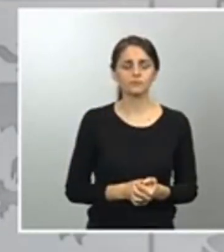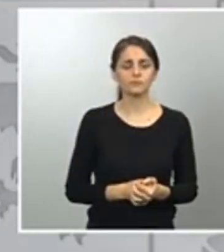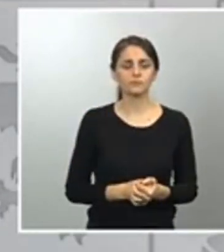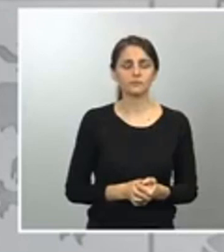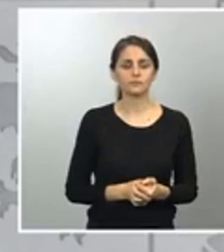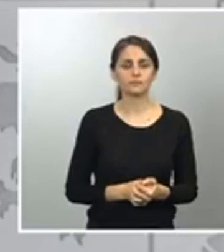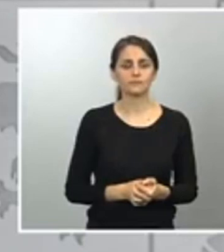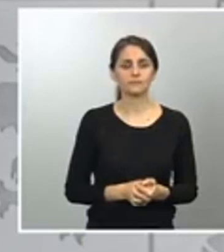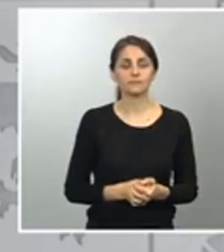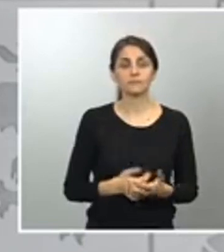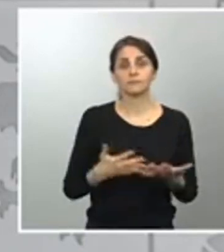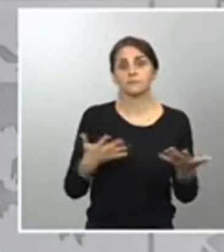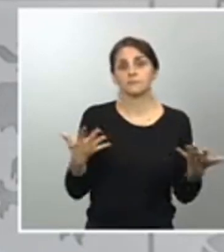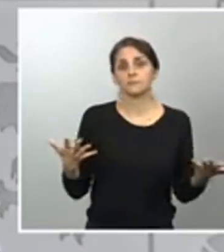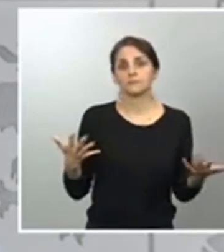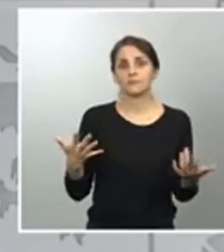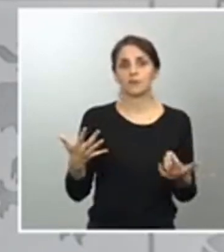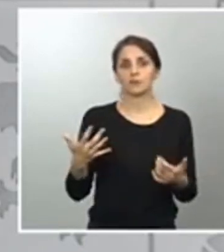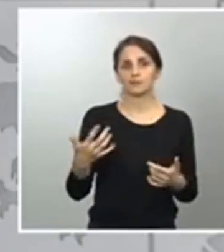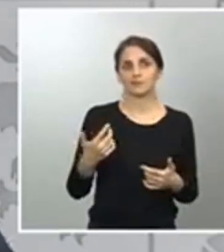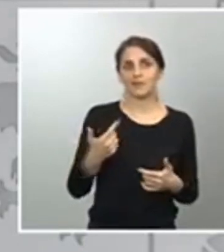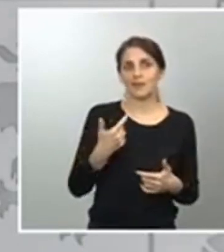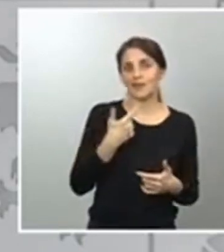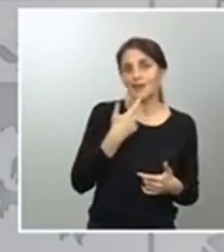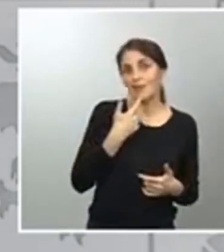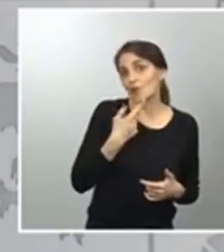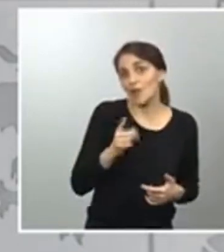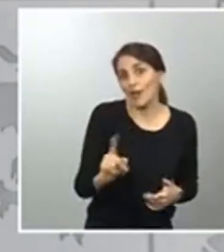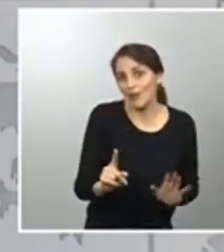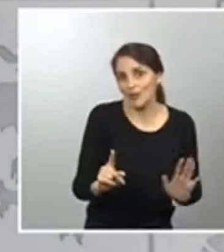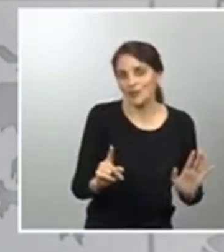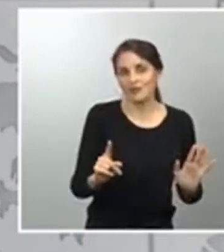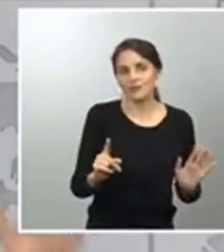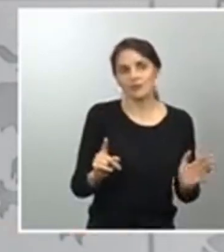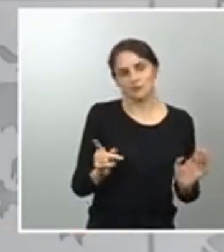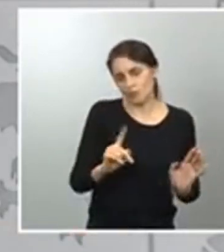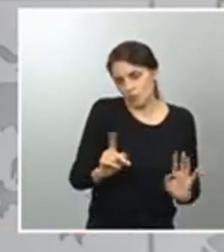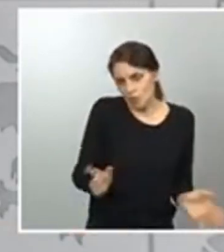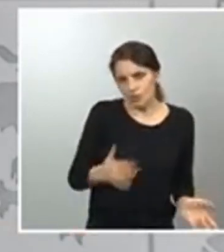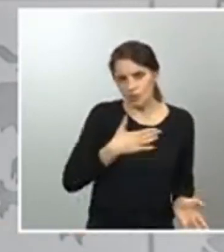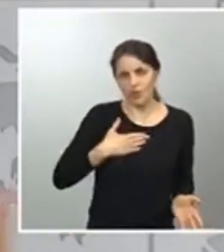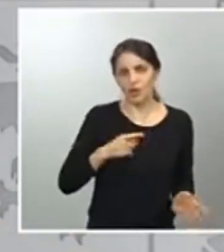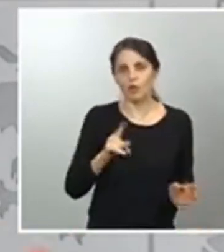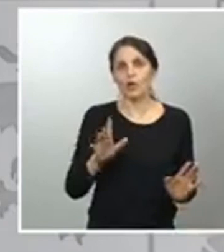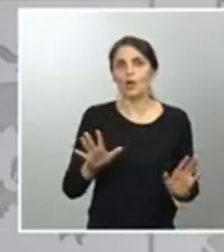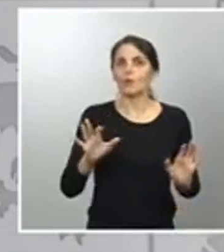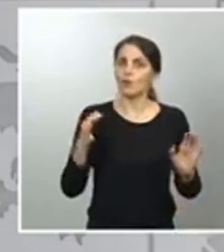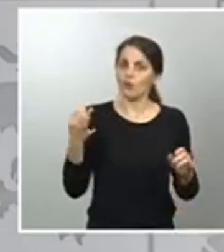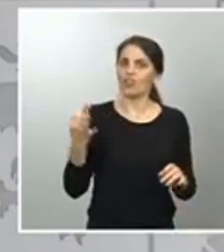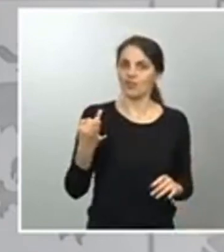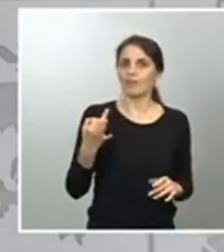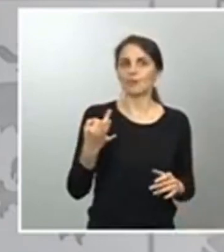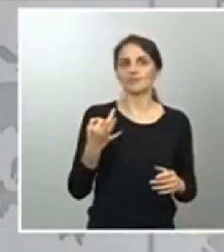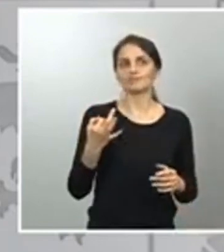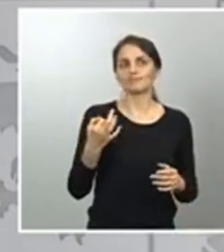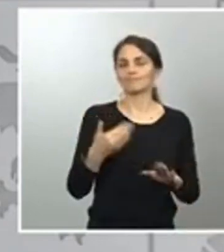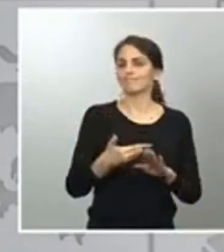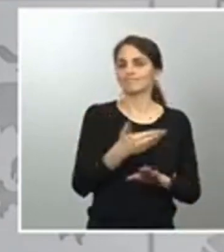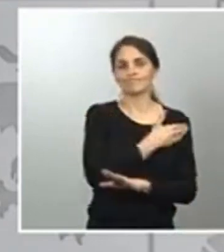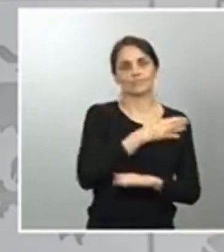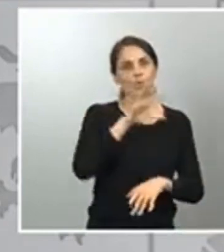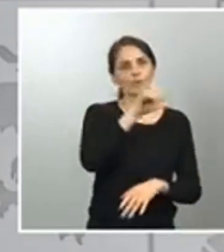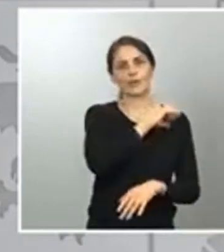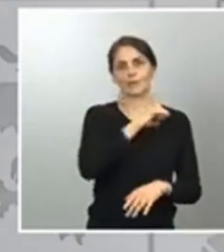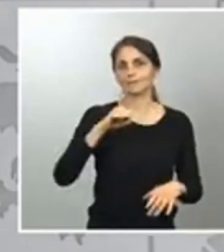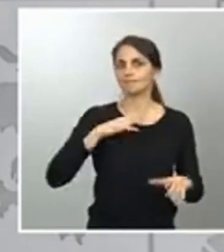le digo que no, pero creo que es algo que tendremos, lógicamente, que enmarcar en un gran acuerdo con las comunidades autónomas, que son